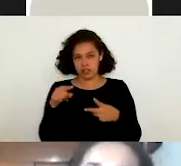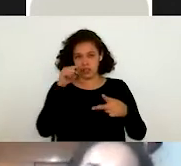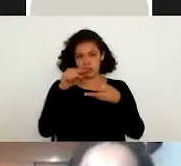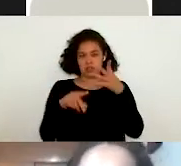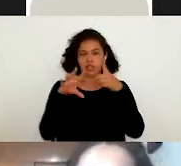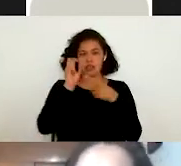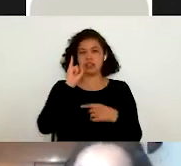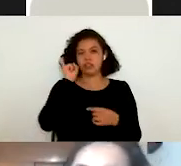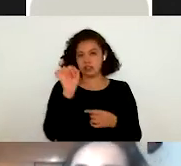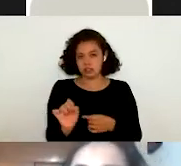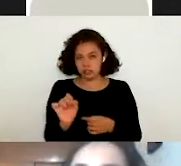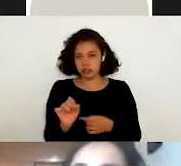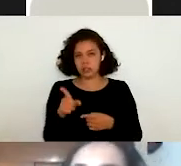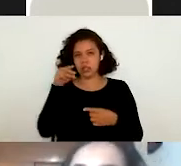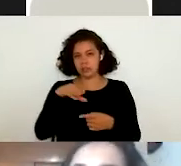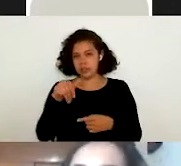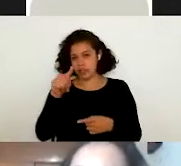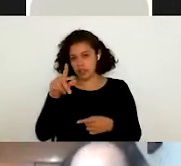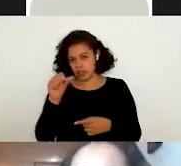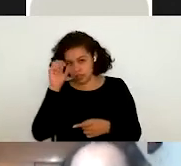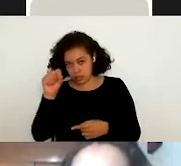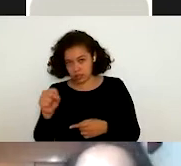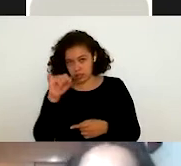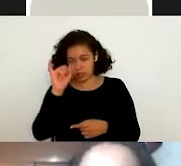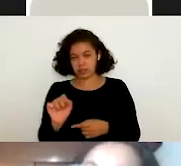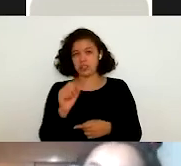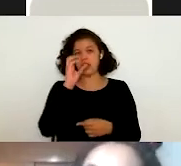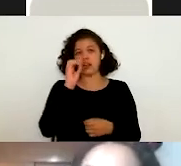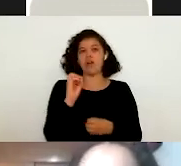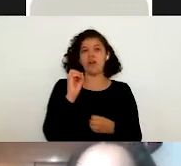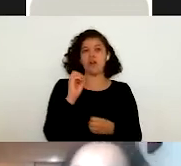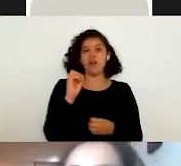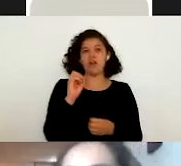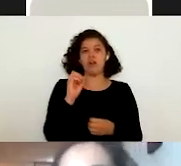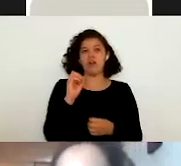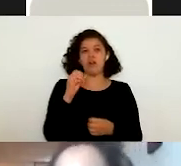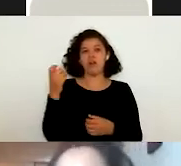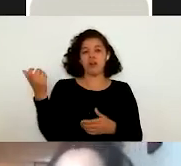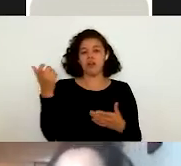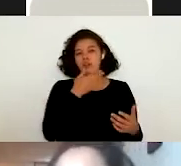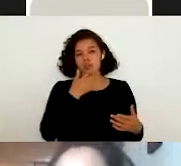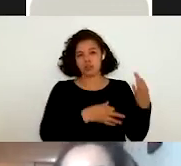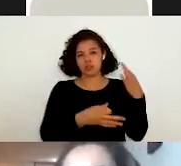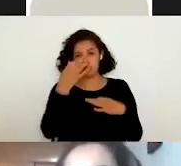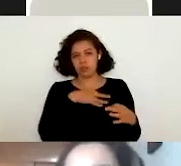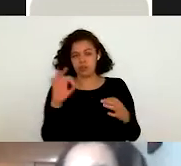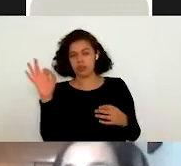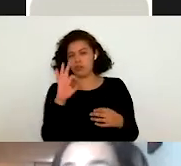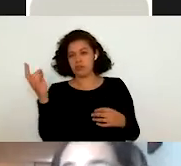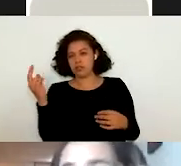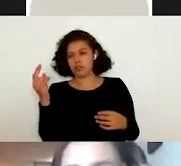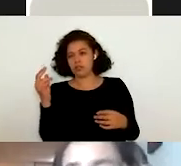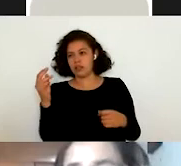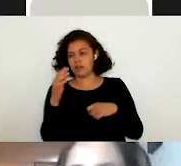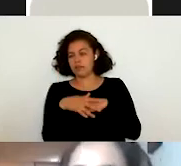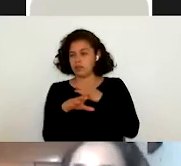se lograron las metas, ¿no? Y si fueron utilizados todos los recursos, si fue necesario pedir más,